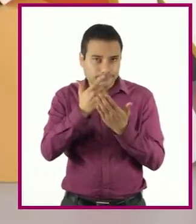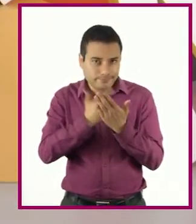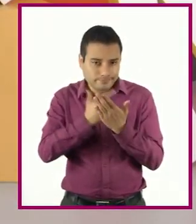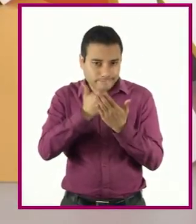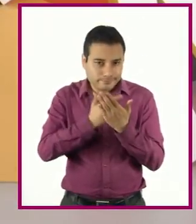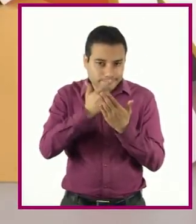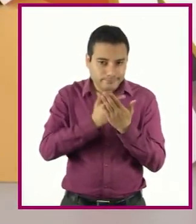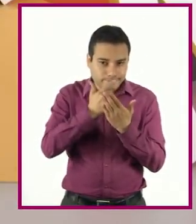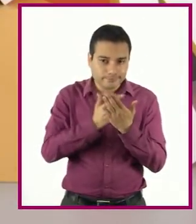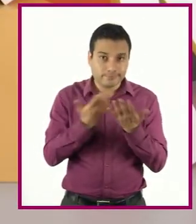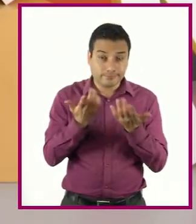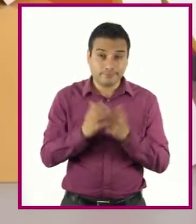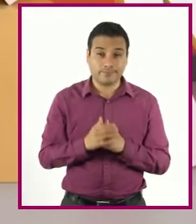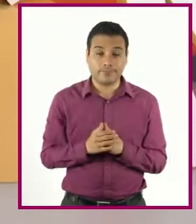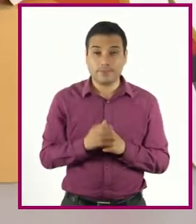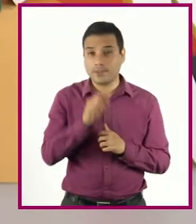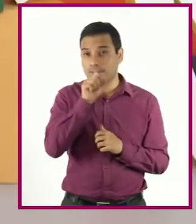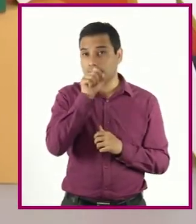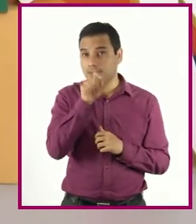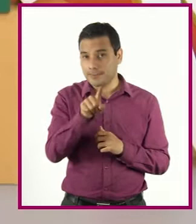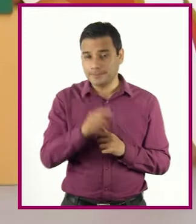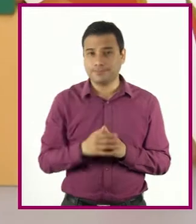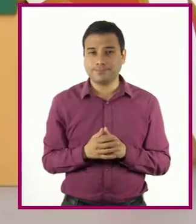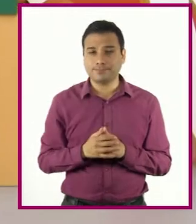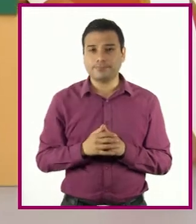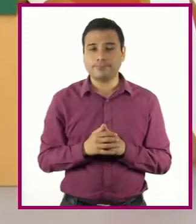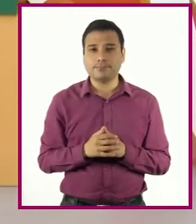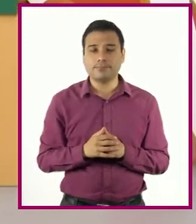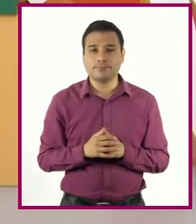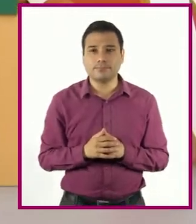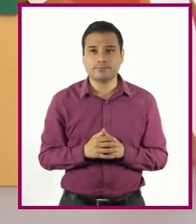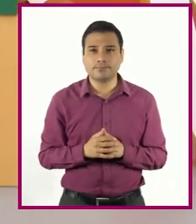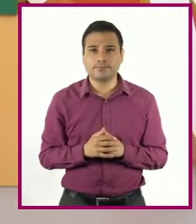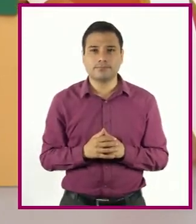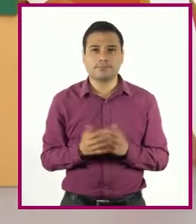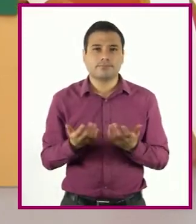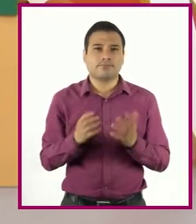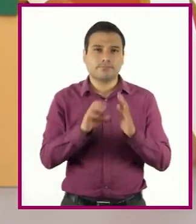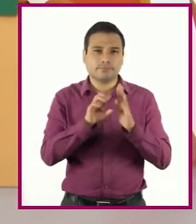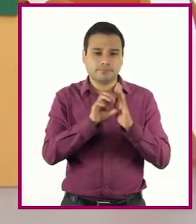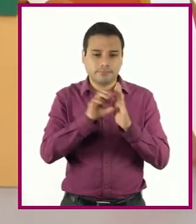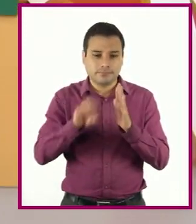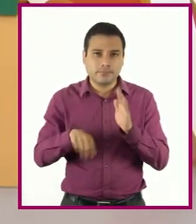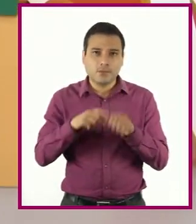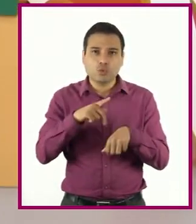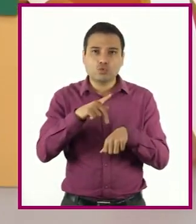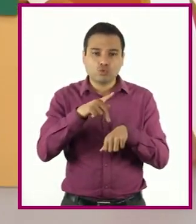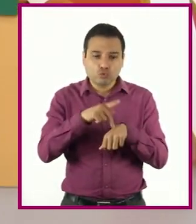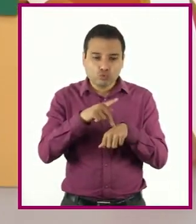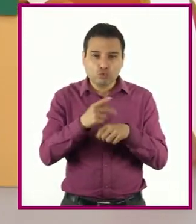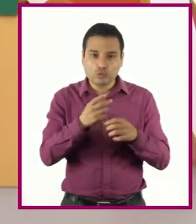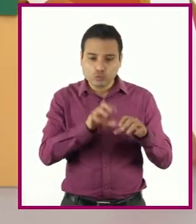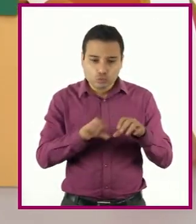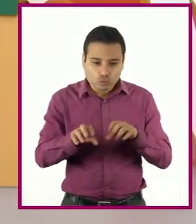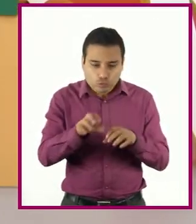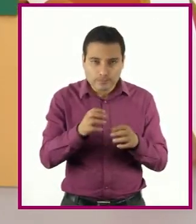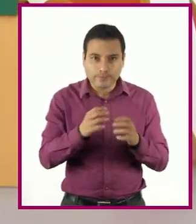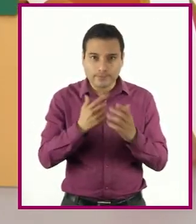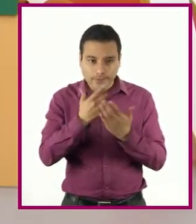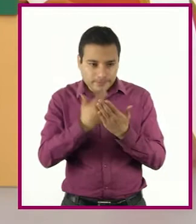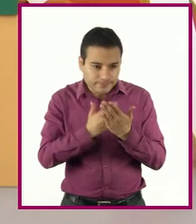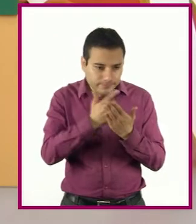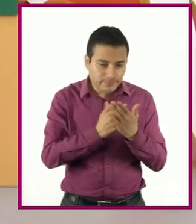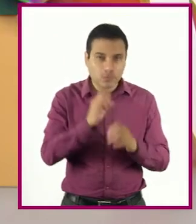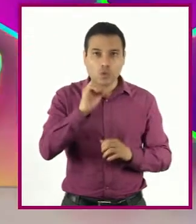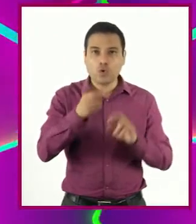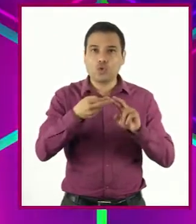también, se hacían relaciones uno a uno con pequeñas cuentas, guijarros, nudos en una cuerda e incluso con